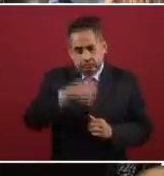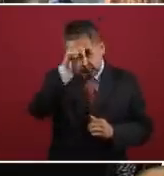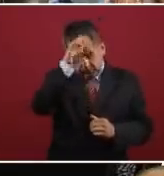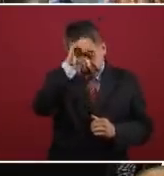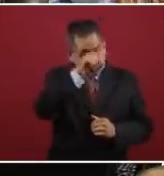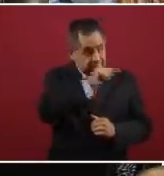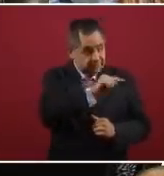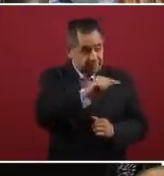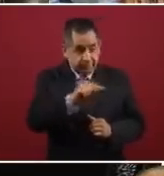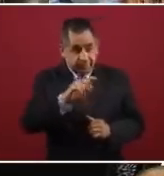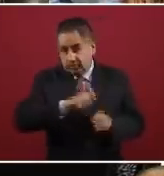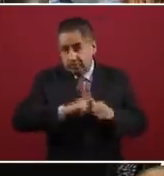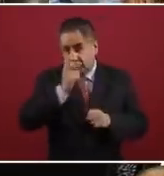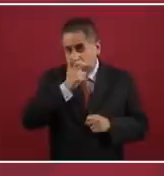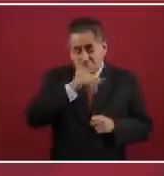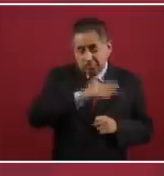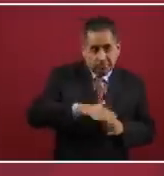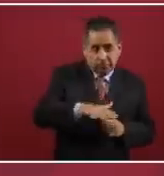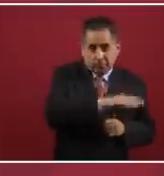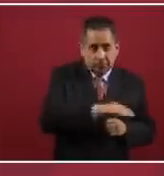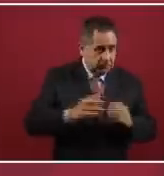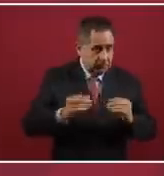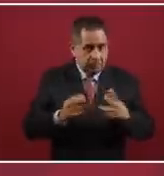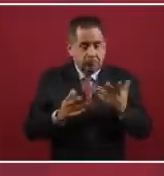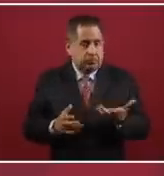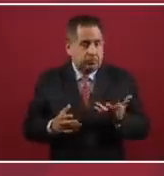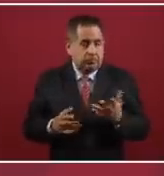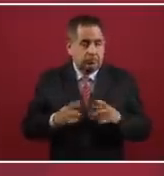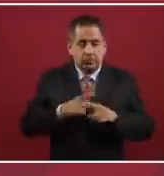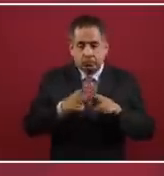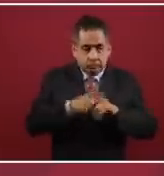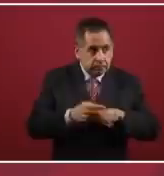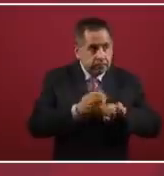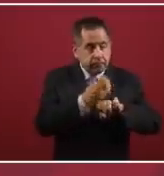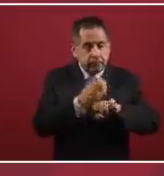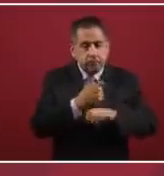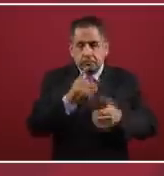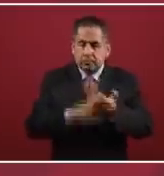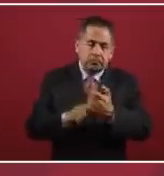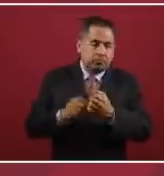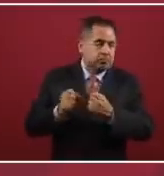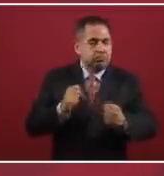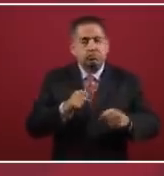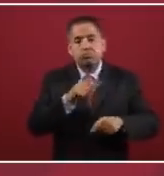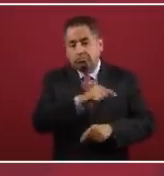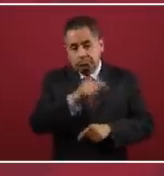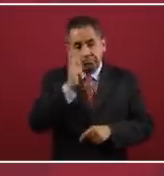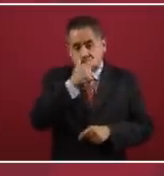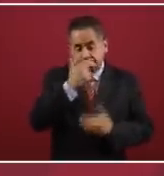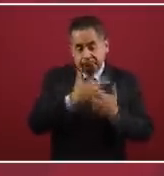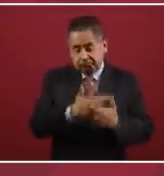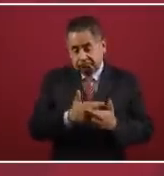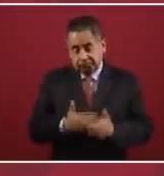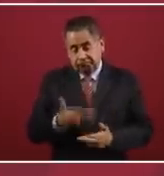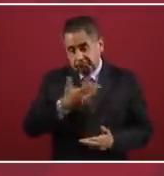minerales en Chihuahua, es de los estados con más potencial en